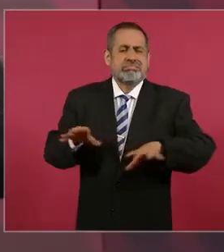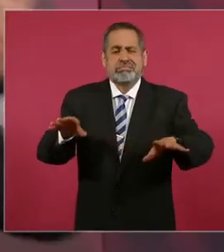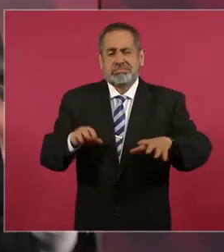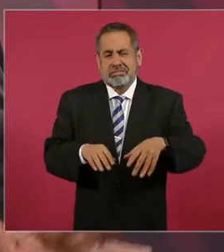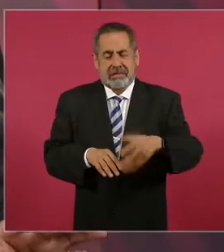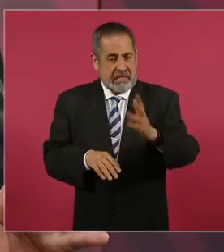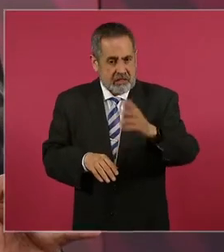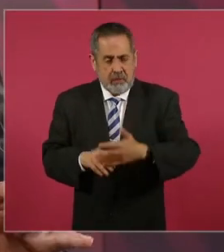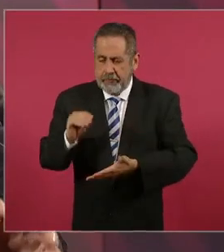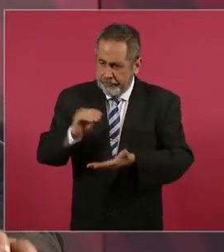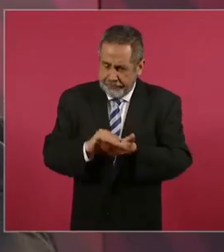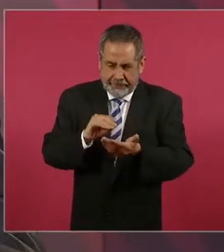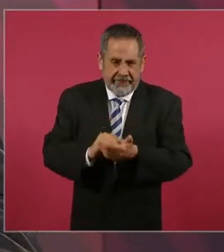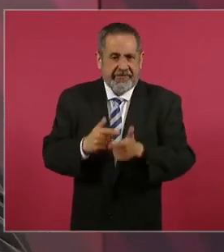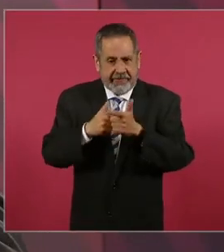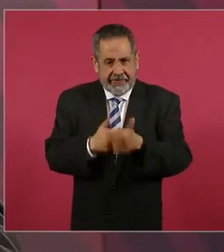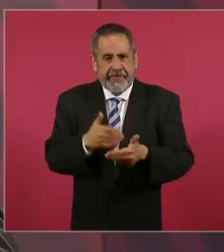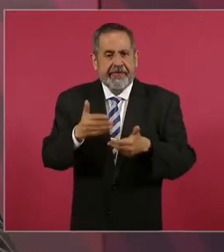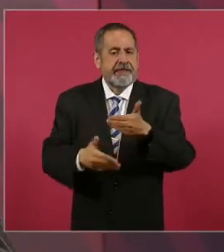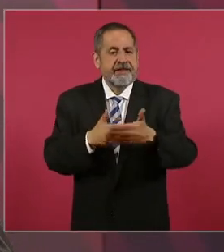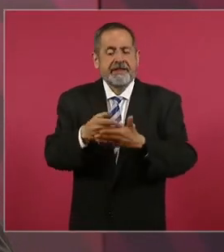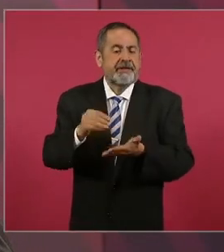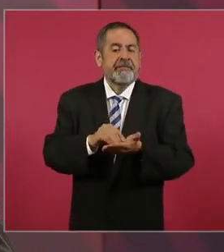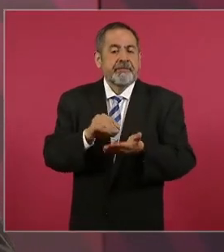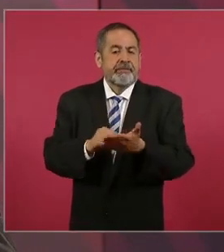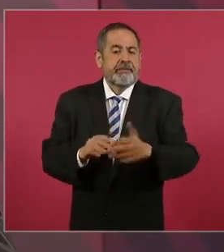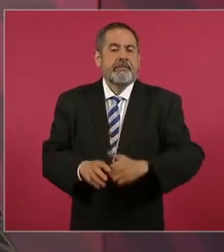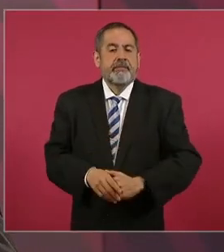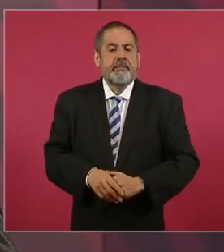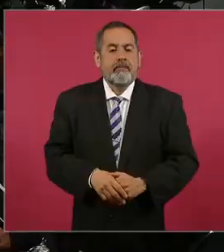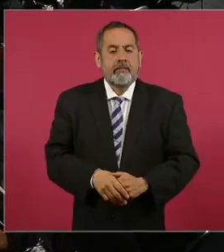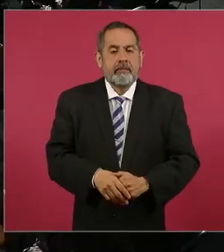Eso se va a seguir conservando.